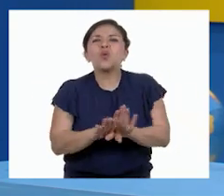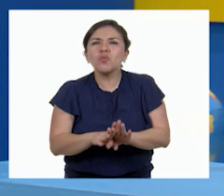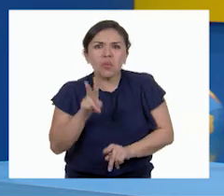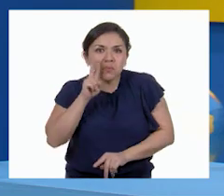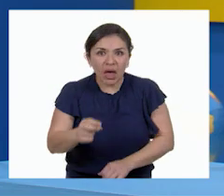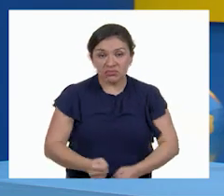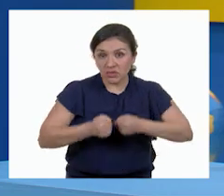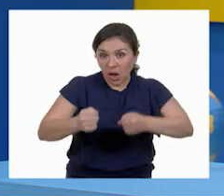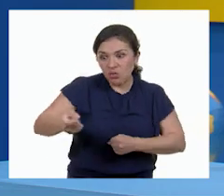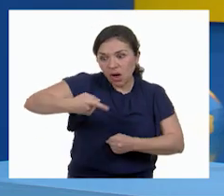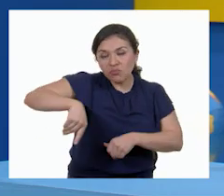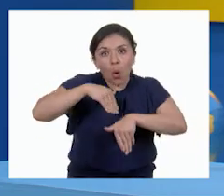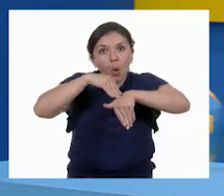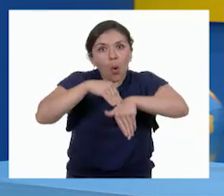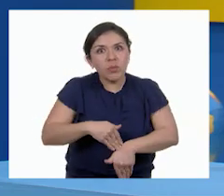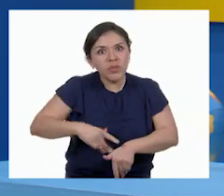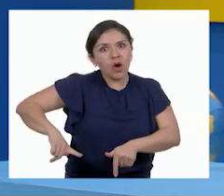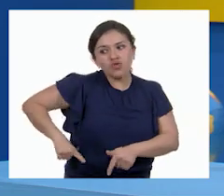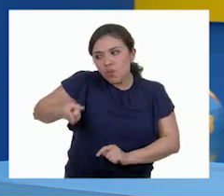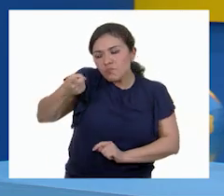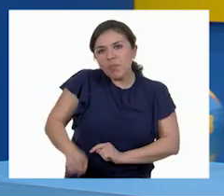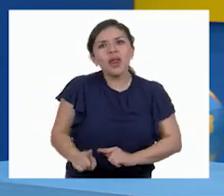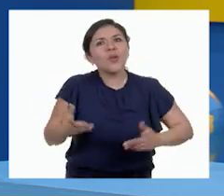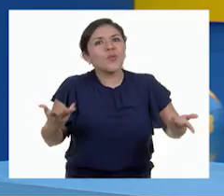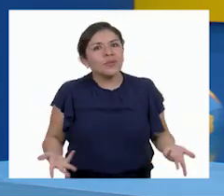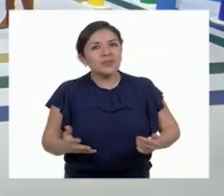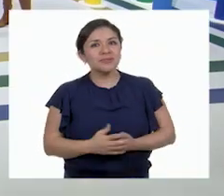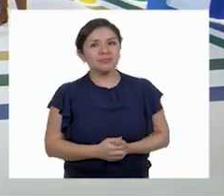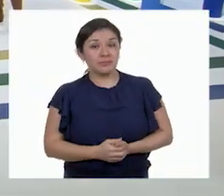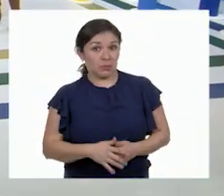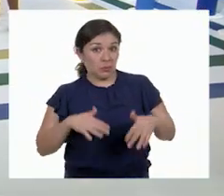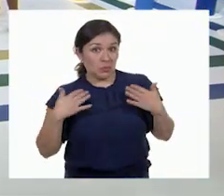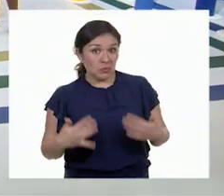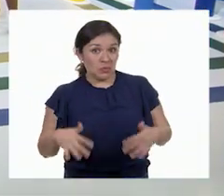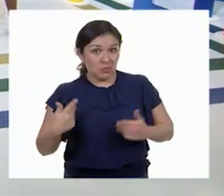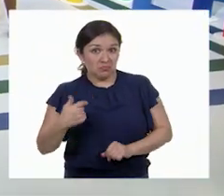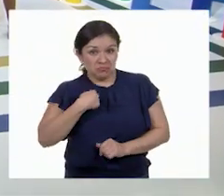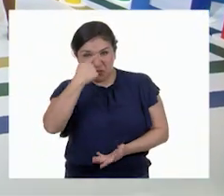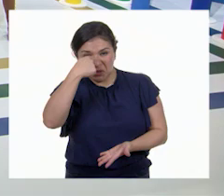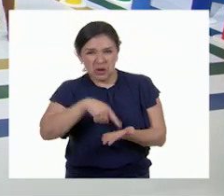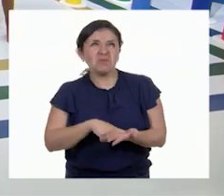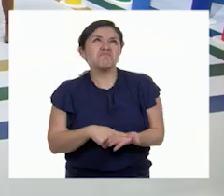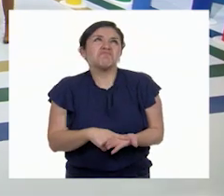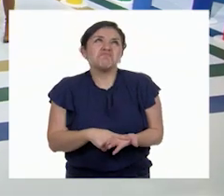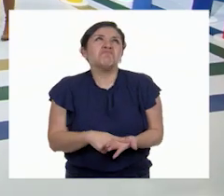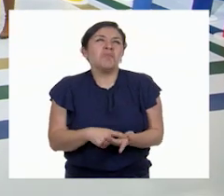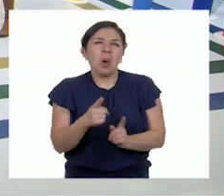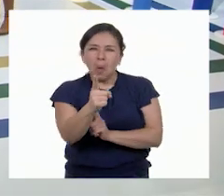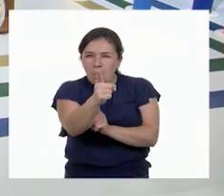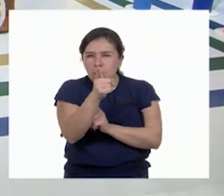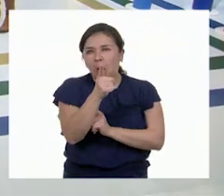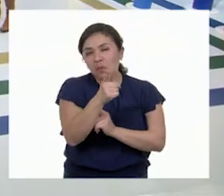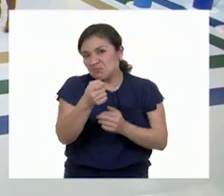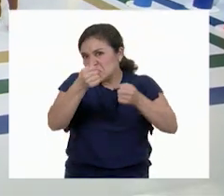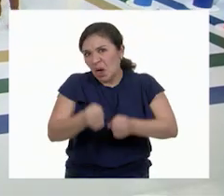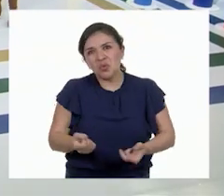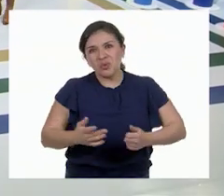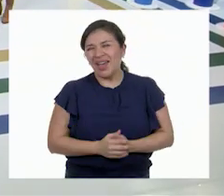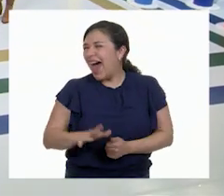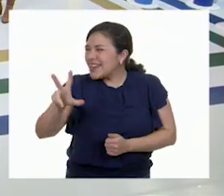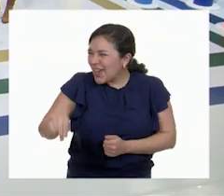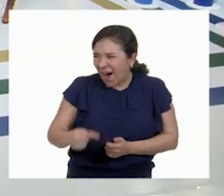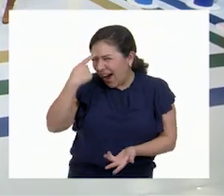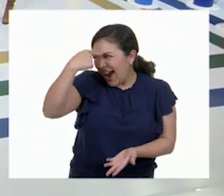asegurarse de que obedezcan las órdenes del gobierno? Uy, pues a cañonazos. ¿Cómo crees,